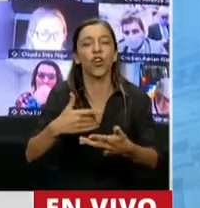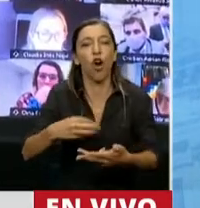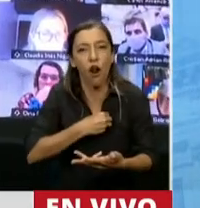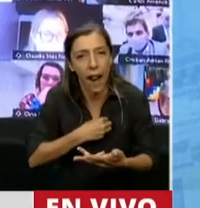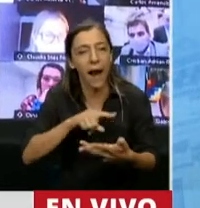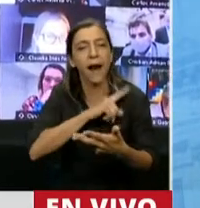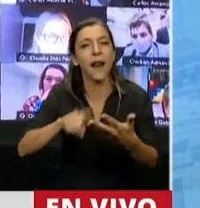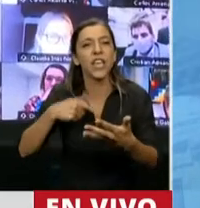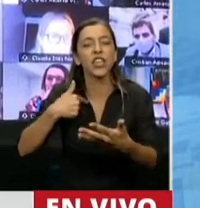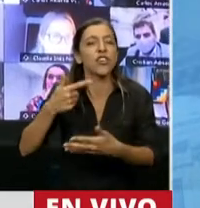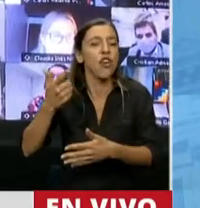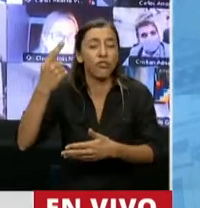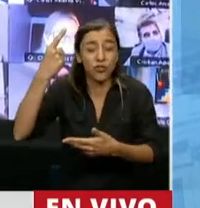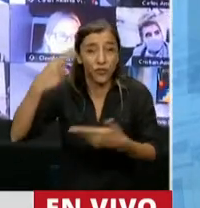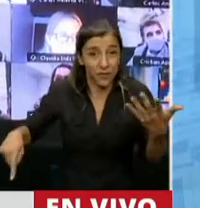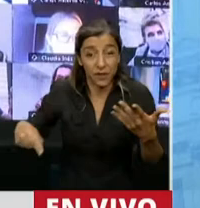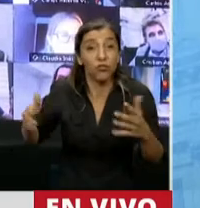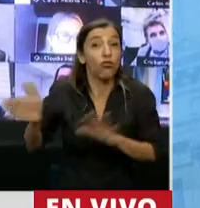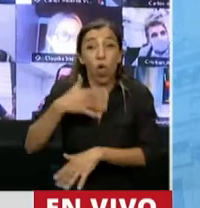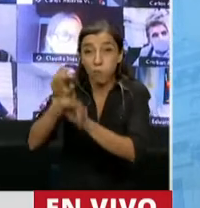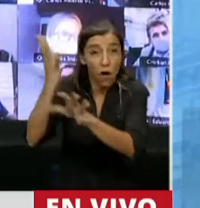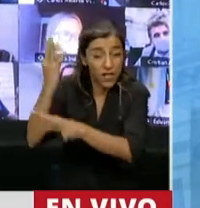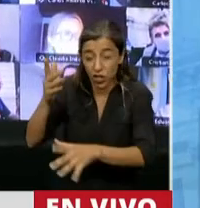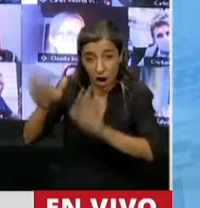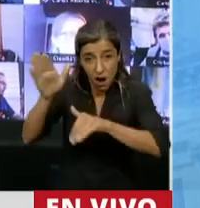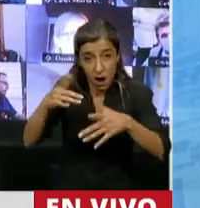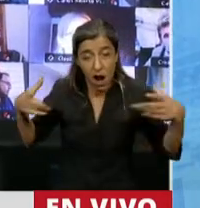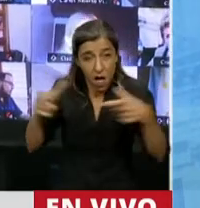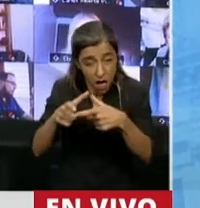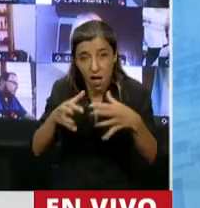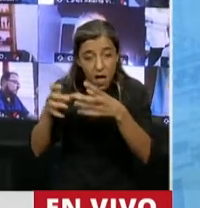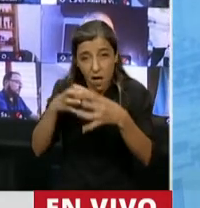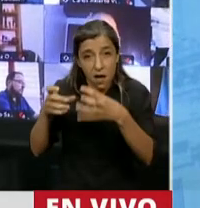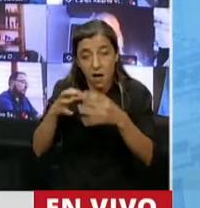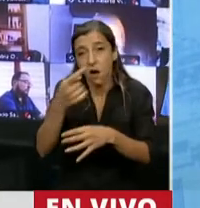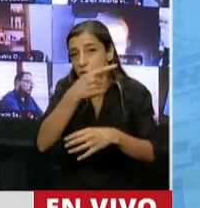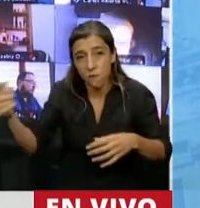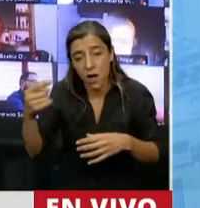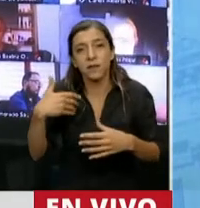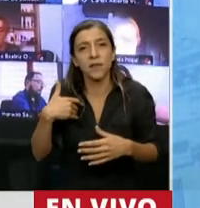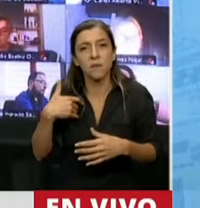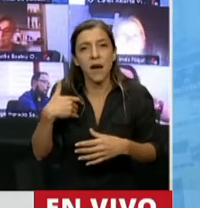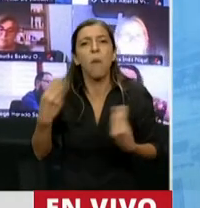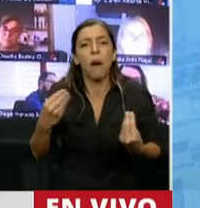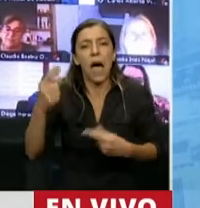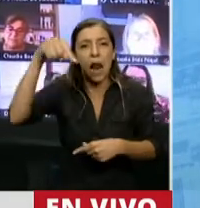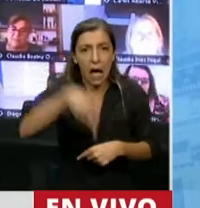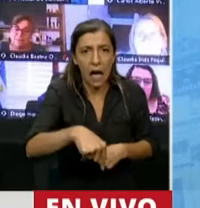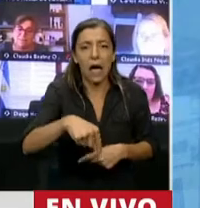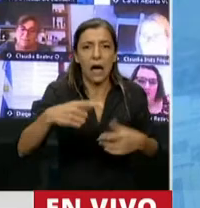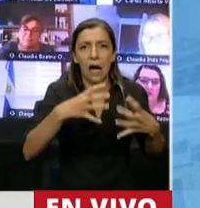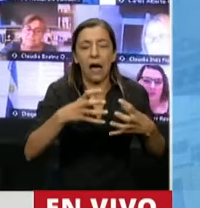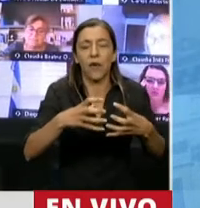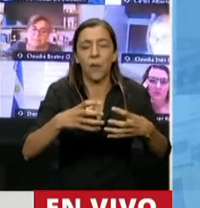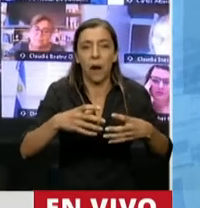que en una semana tomemos la definición de uno de los debates más profundos de este pueblo el